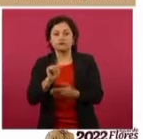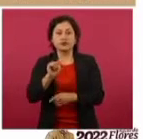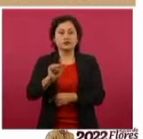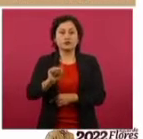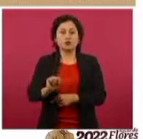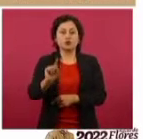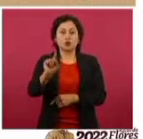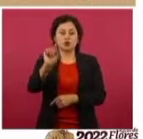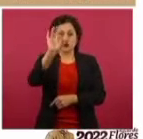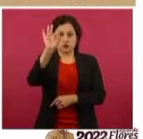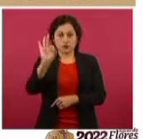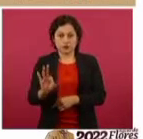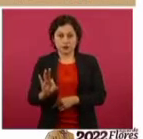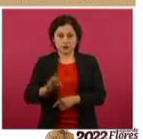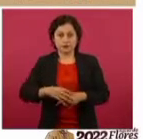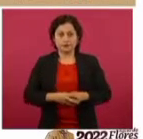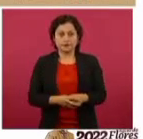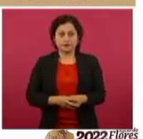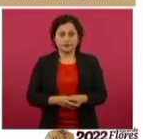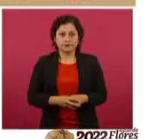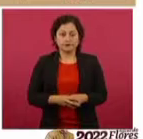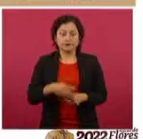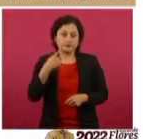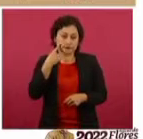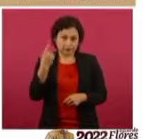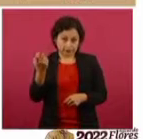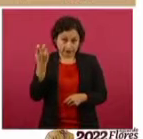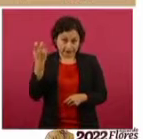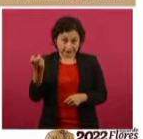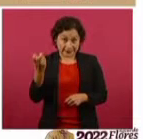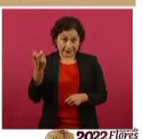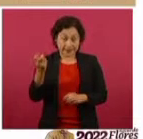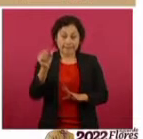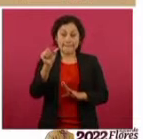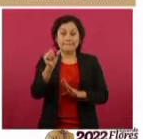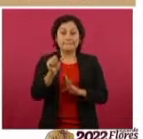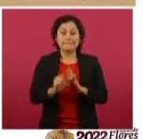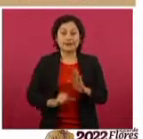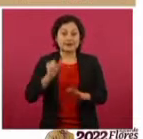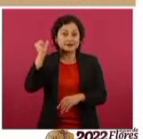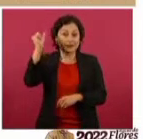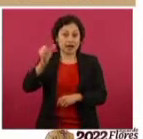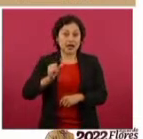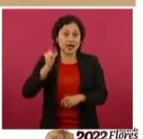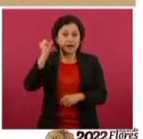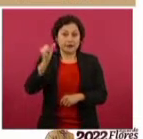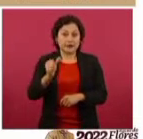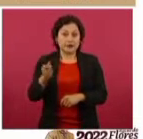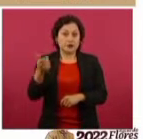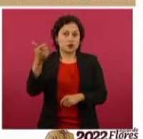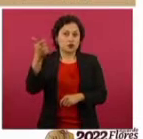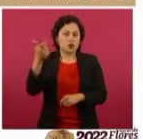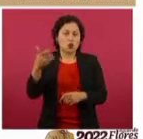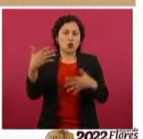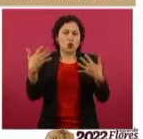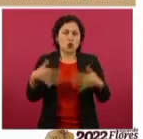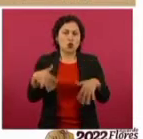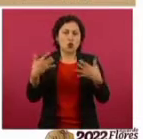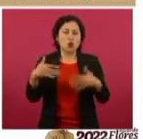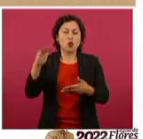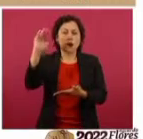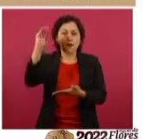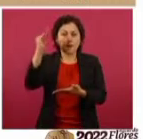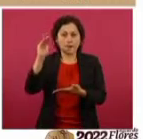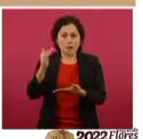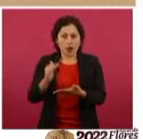17.1%. Este es el mes de abril más bajo desde hace 5 años. Se mantiene